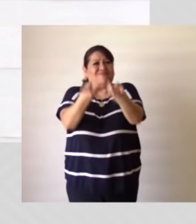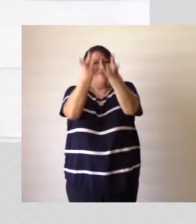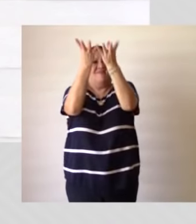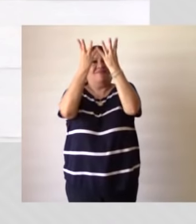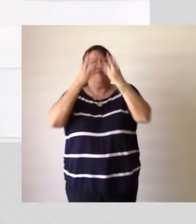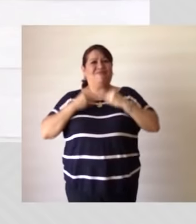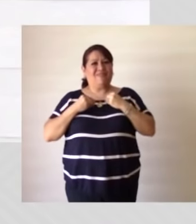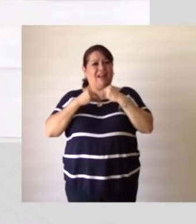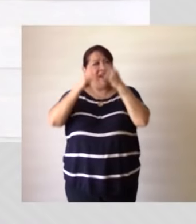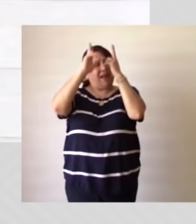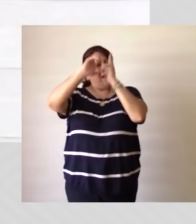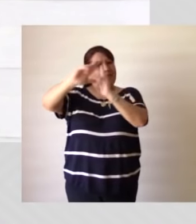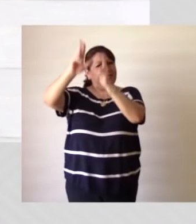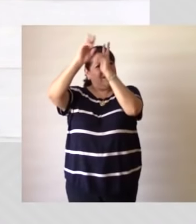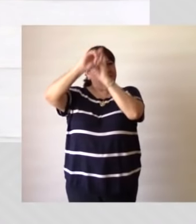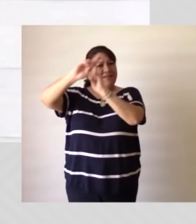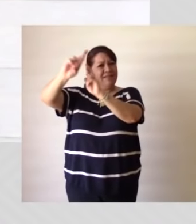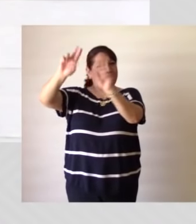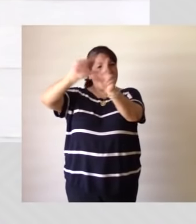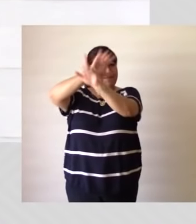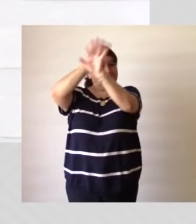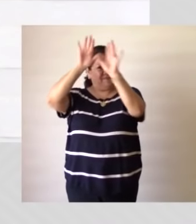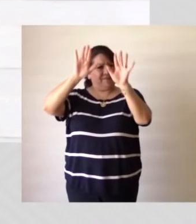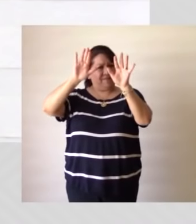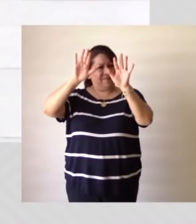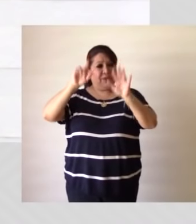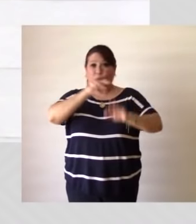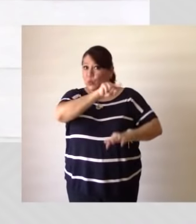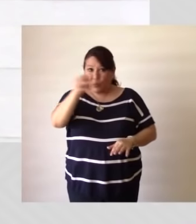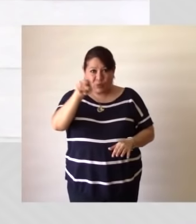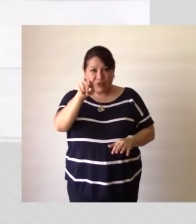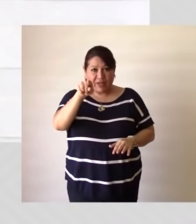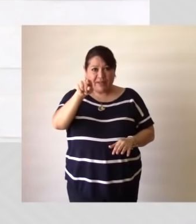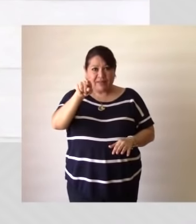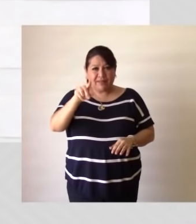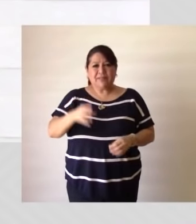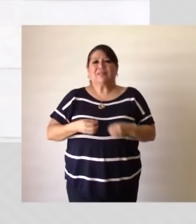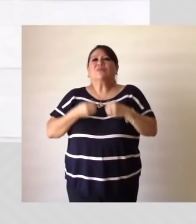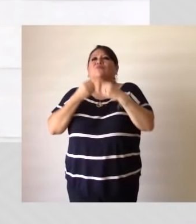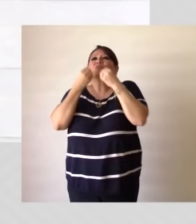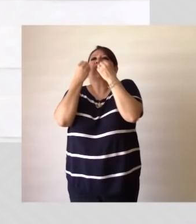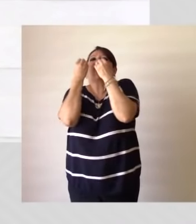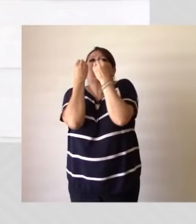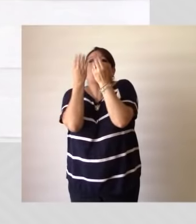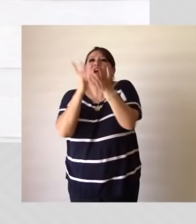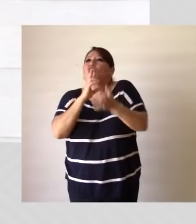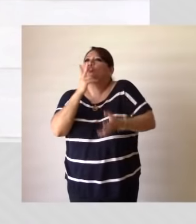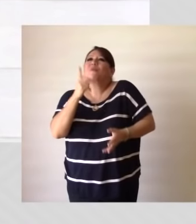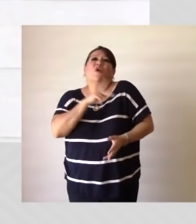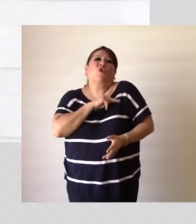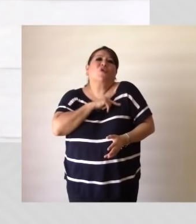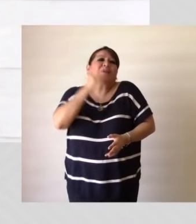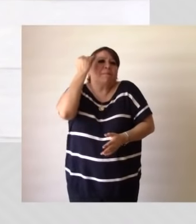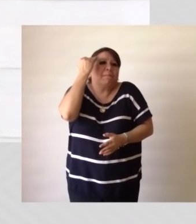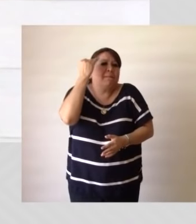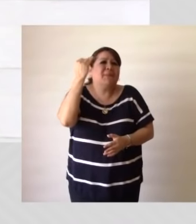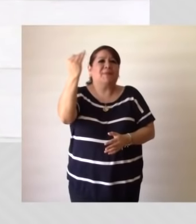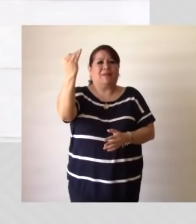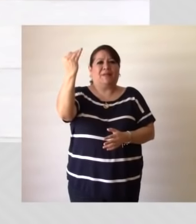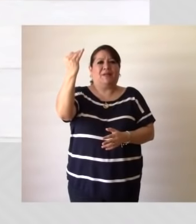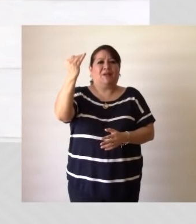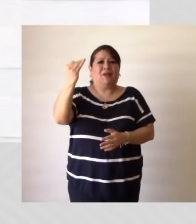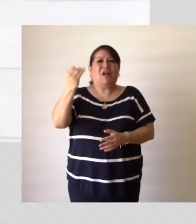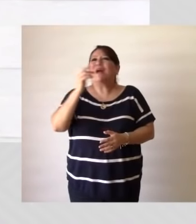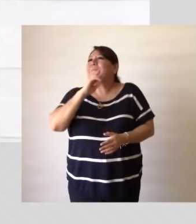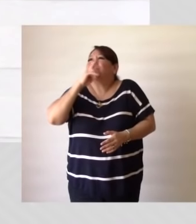mejor lo mejor de nuestro tiempo lo mejor de nuestro canto lo mejor de